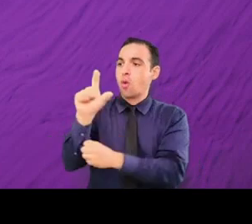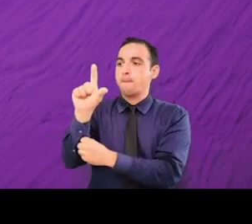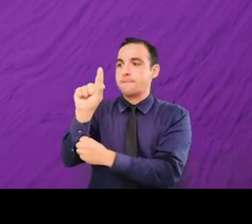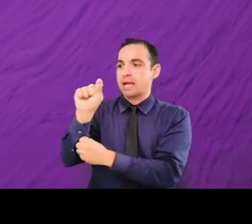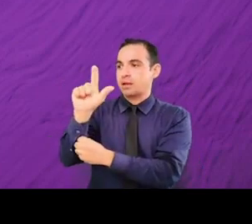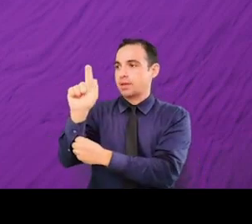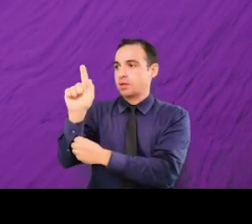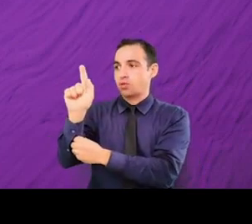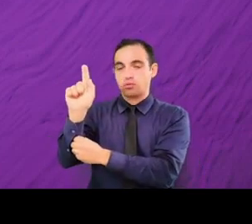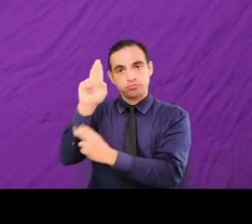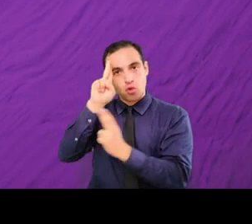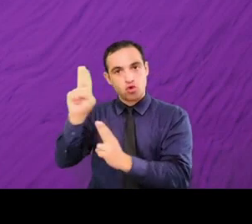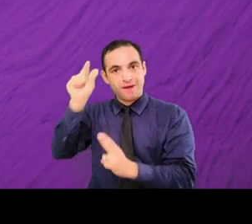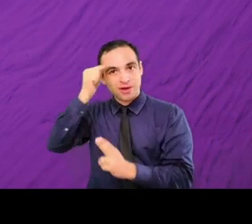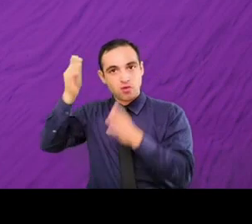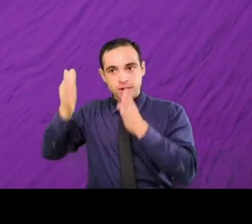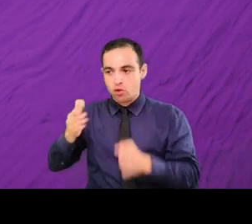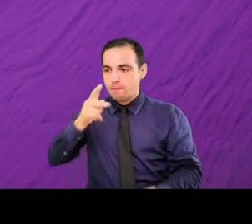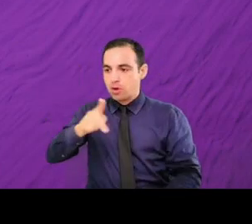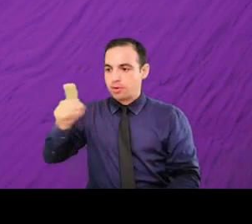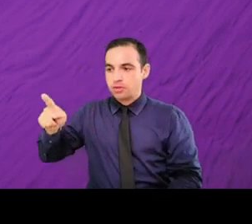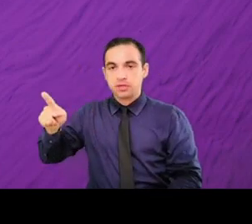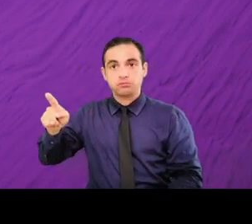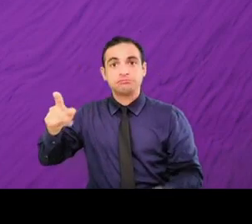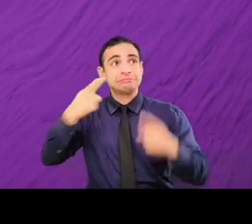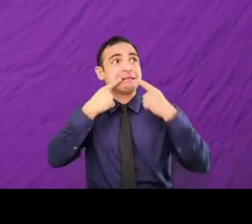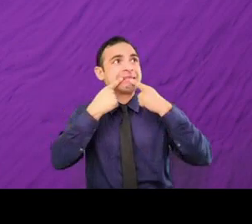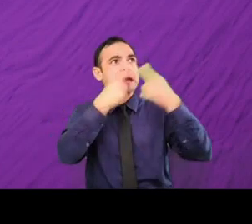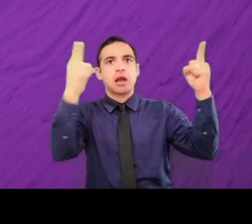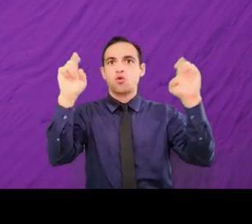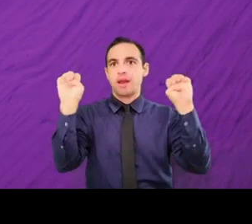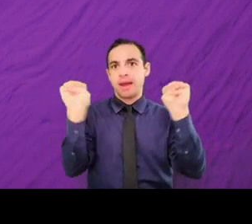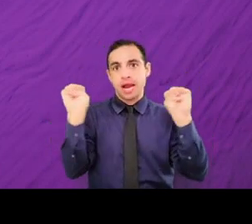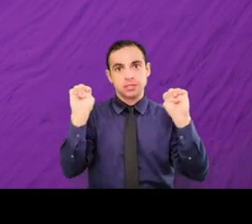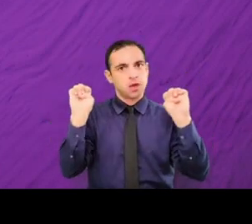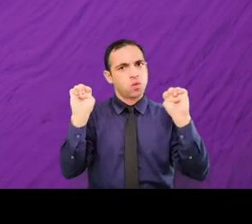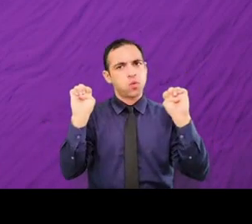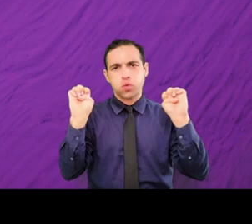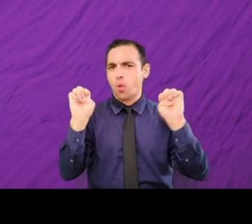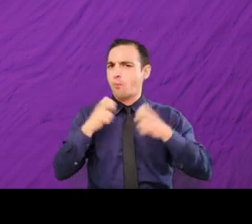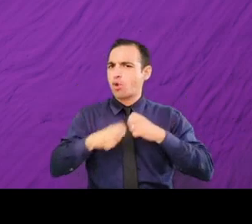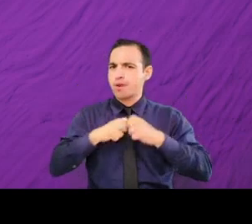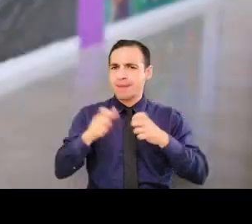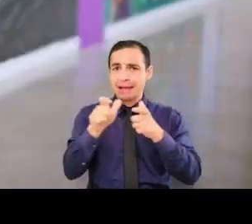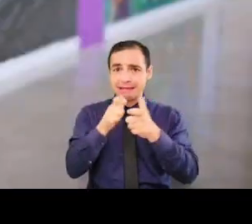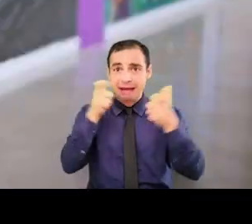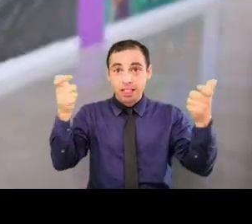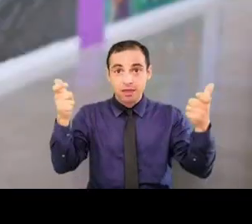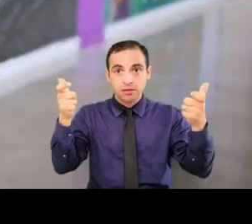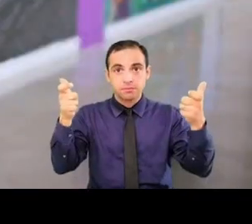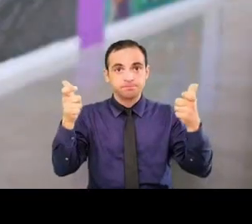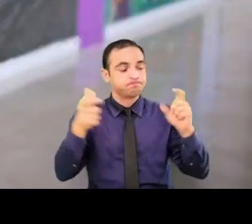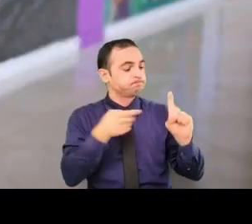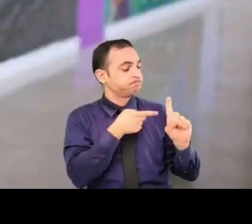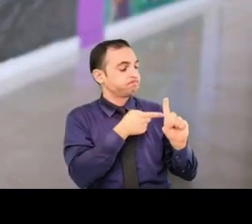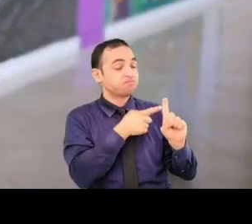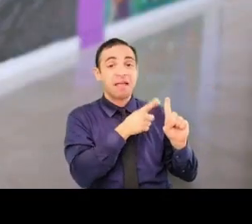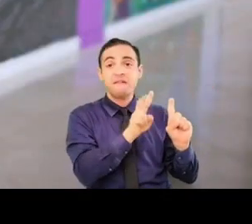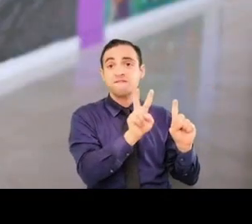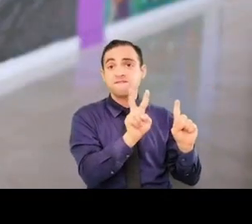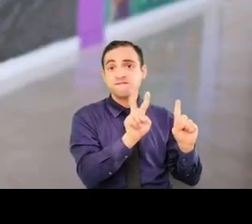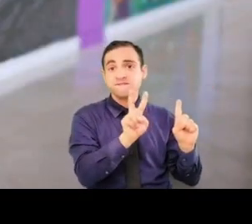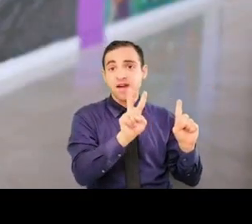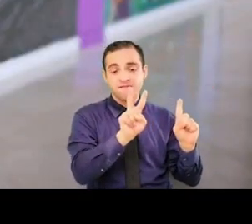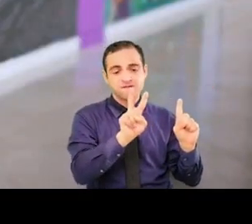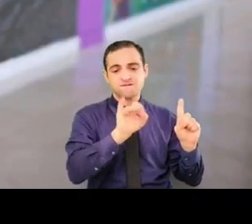el gobernador honorable Pedro pierluisi decretó un estado de emergencia ante la gravedad de este problema sabemos que uno de los mayores retos que